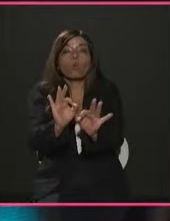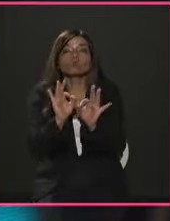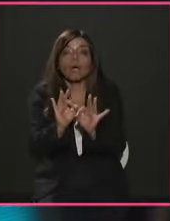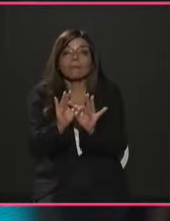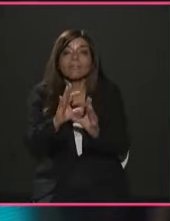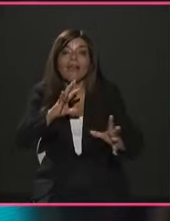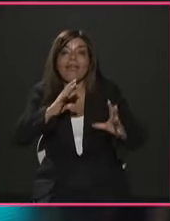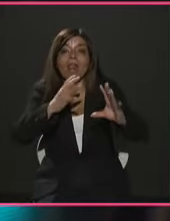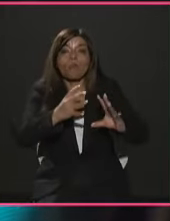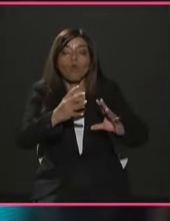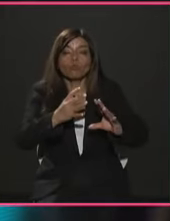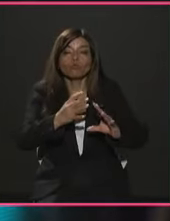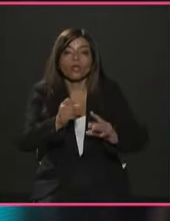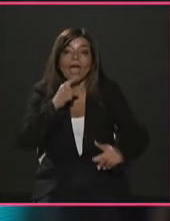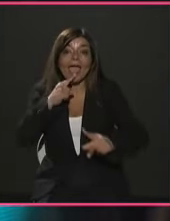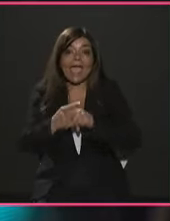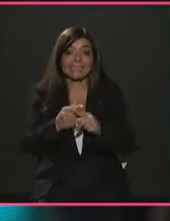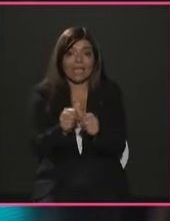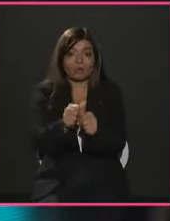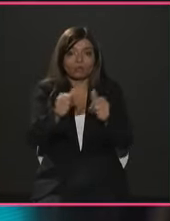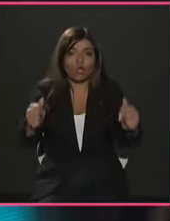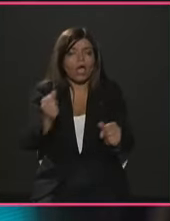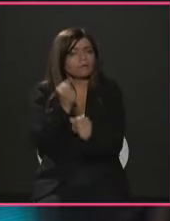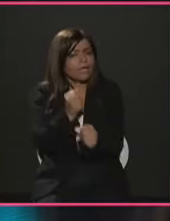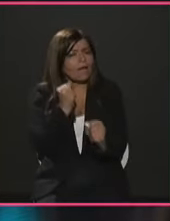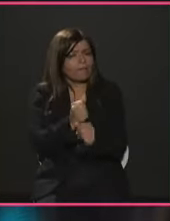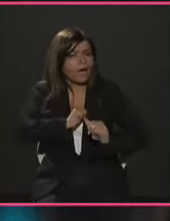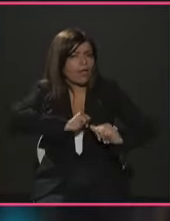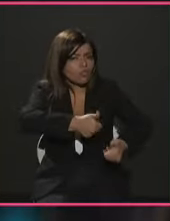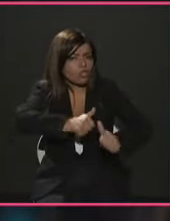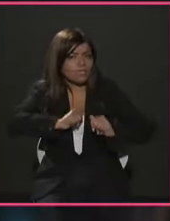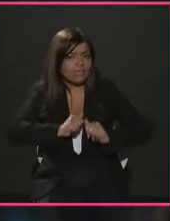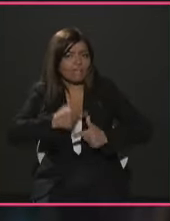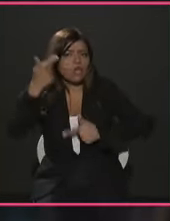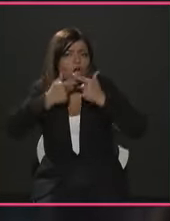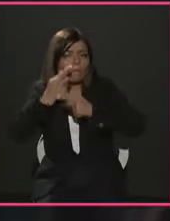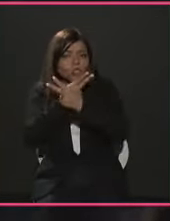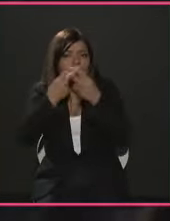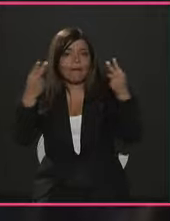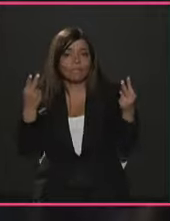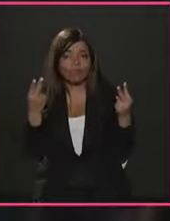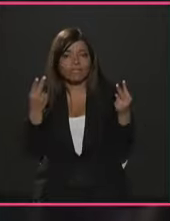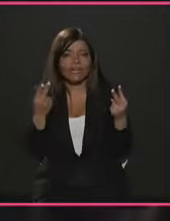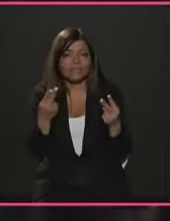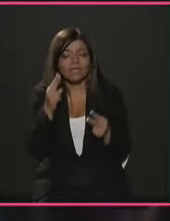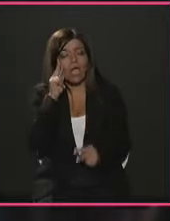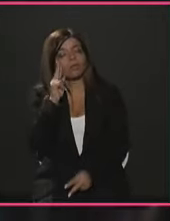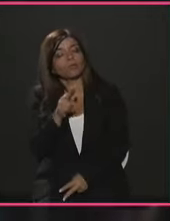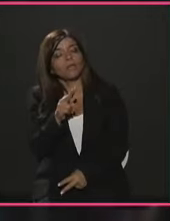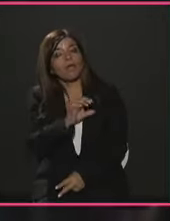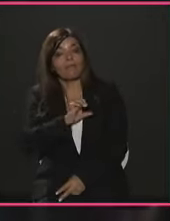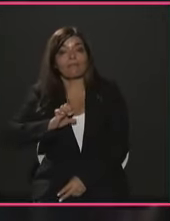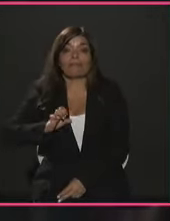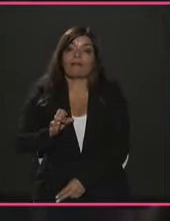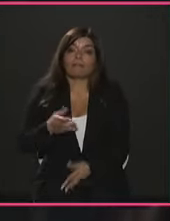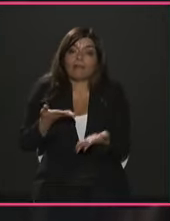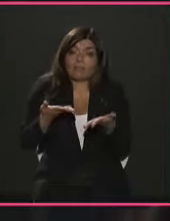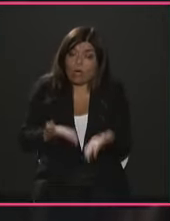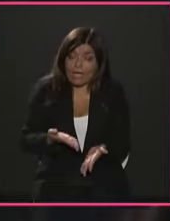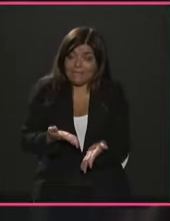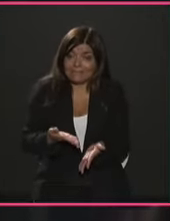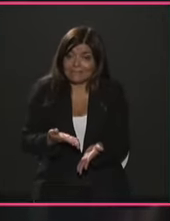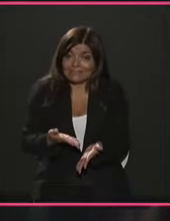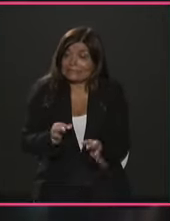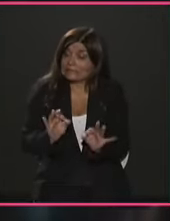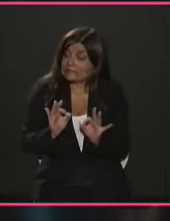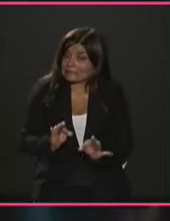ese exautoridades que han sabido trabajar desafíos desde las políticas públicas y con mirada de estado ahí donde las